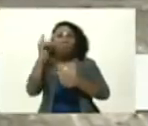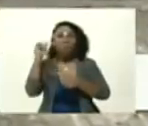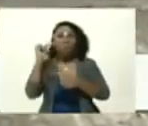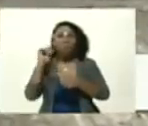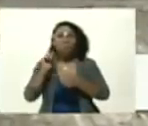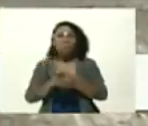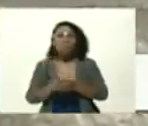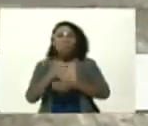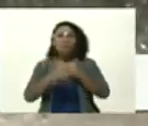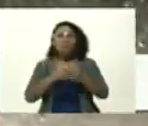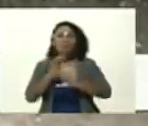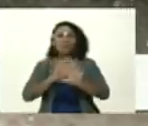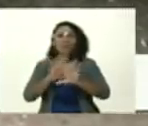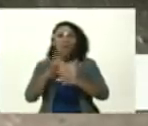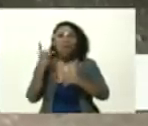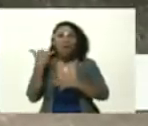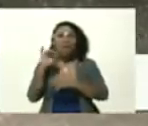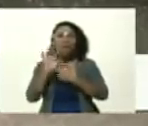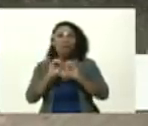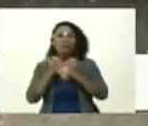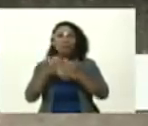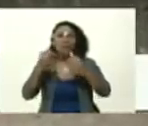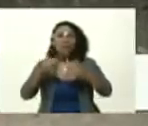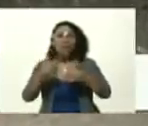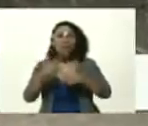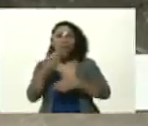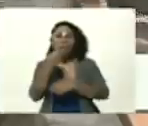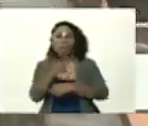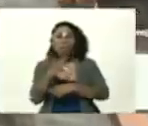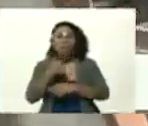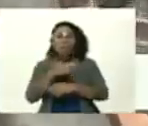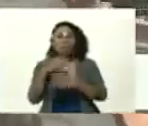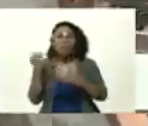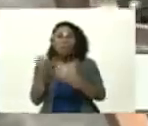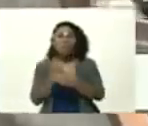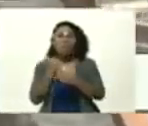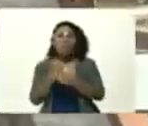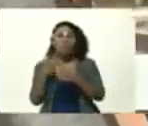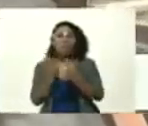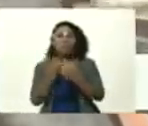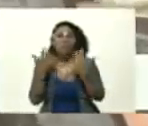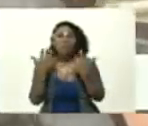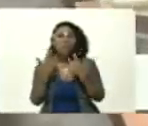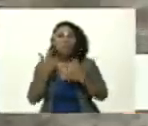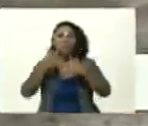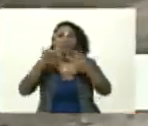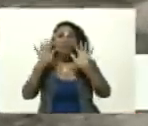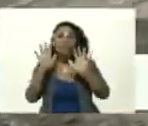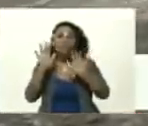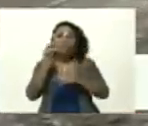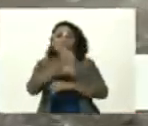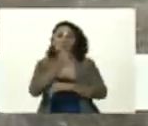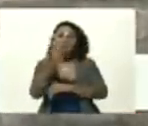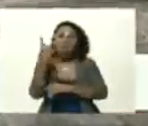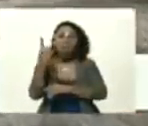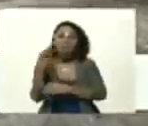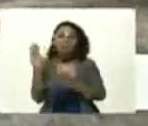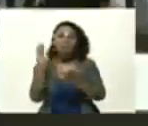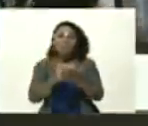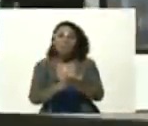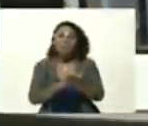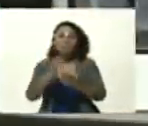arquitectos y arquitectas, ya tenemos una oficina acá. Y bueno, estamos trabajando de la mano. por supuesto, cada quien en su